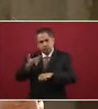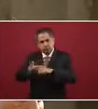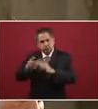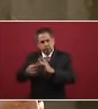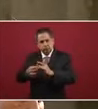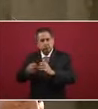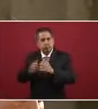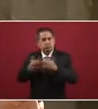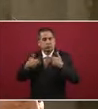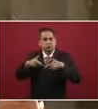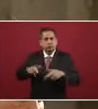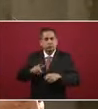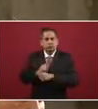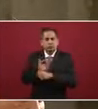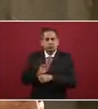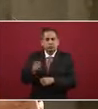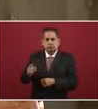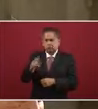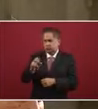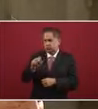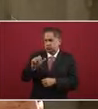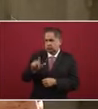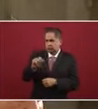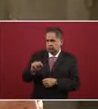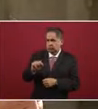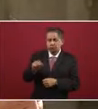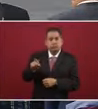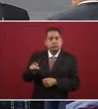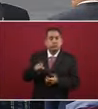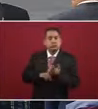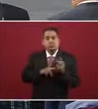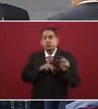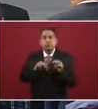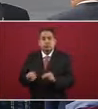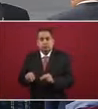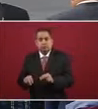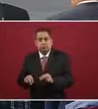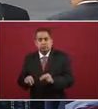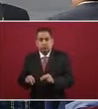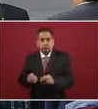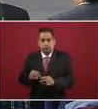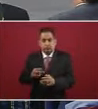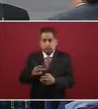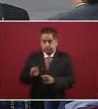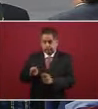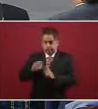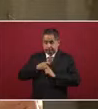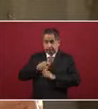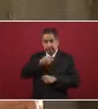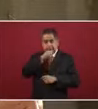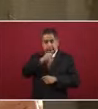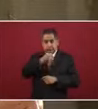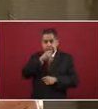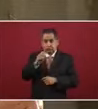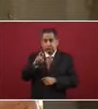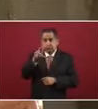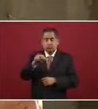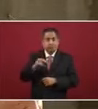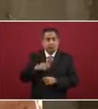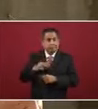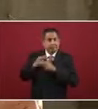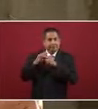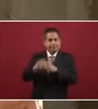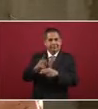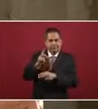está representado por la licenciada Rosalío Baum y que hoy pues me entregan el micrófono de oro por los 31